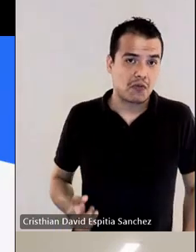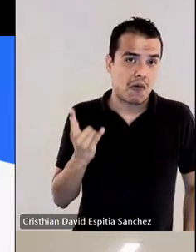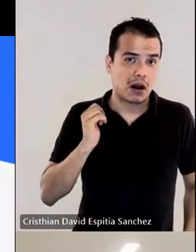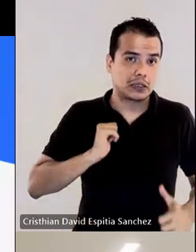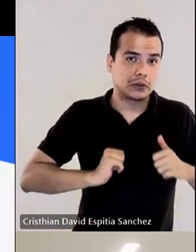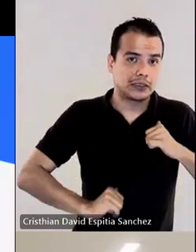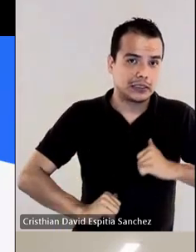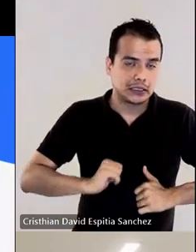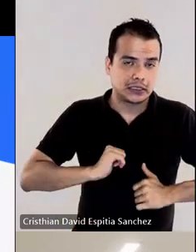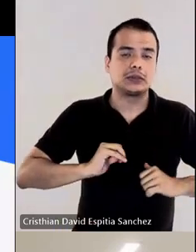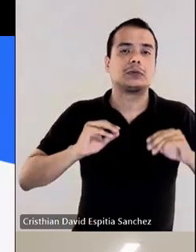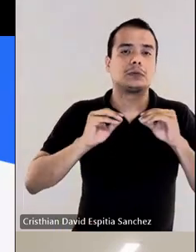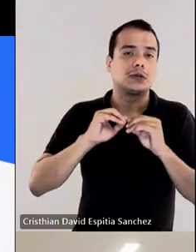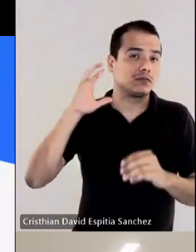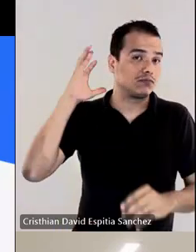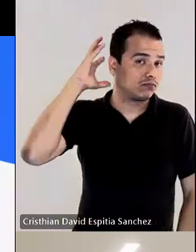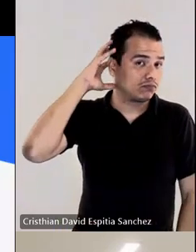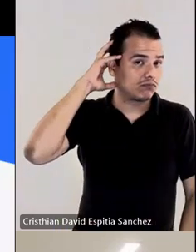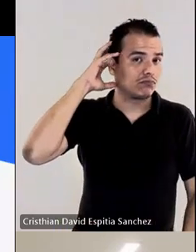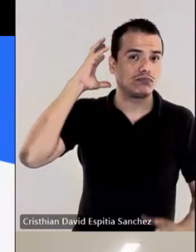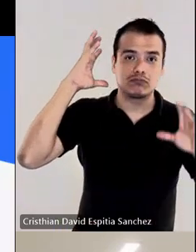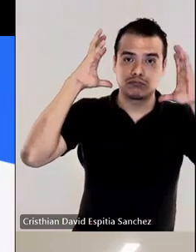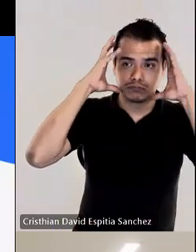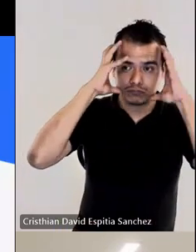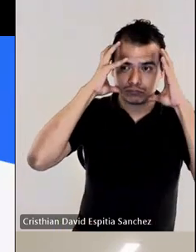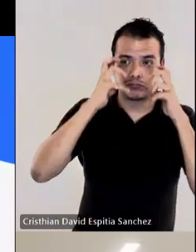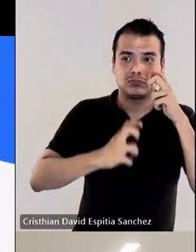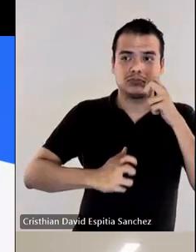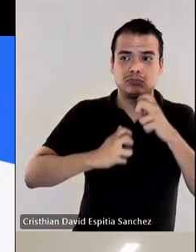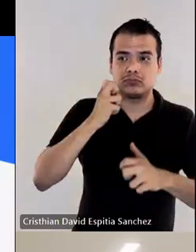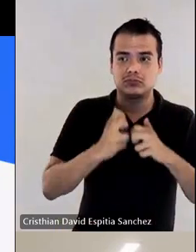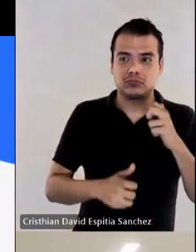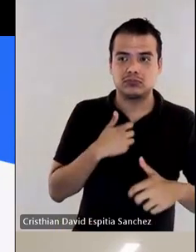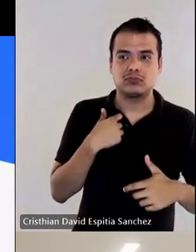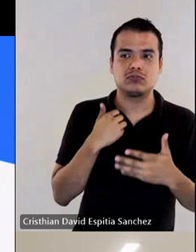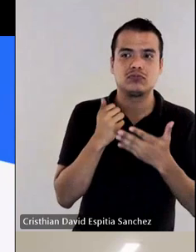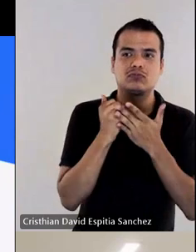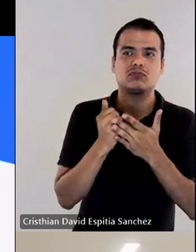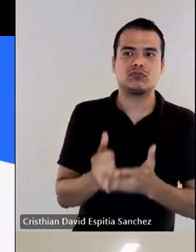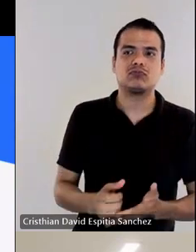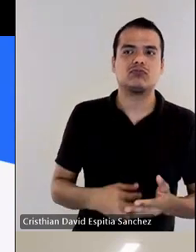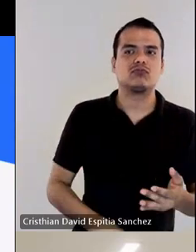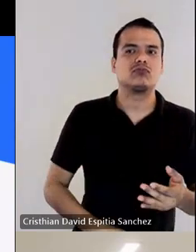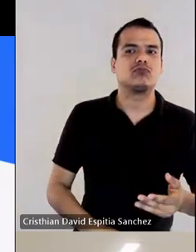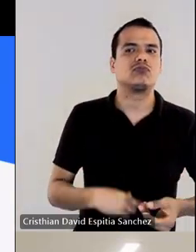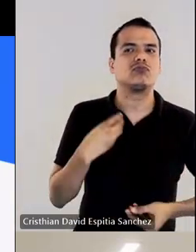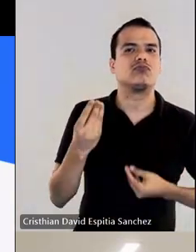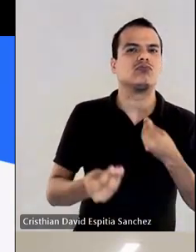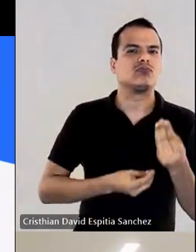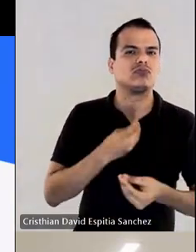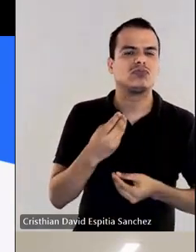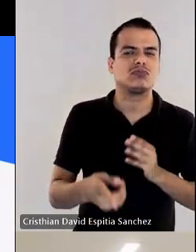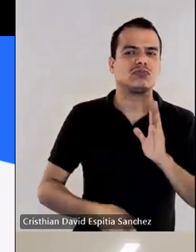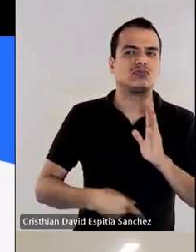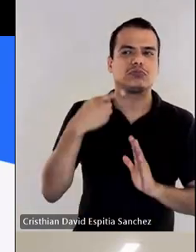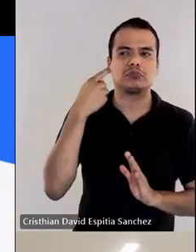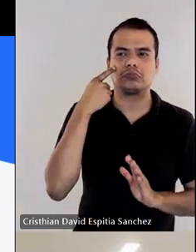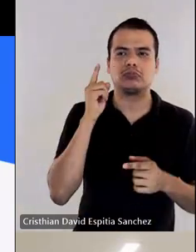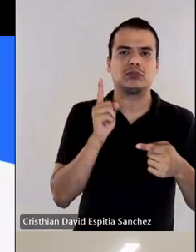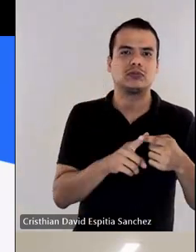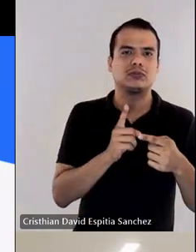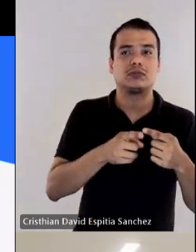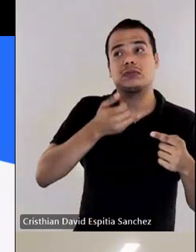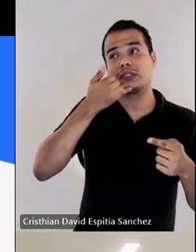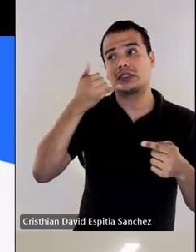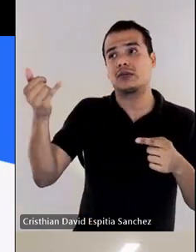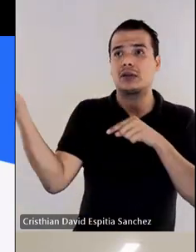tener afectación en la cabecita. ¿Qué vamos a hacer como primeros auxilios en convulsiones? Entonces, activar el servicio de emergencia